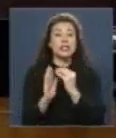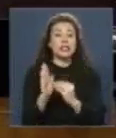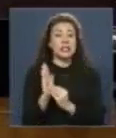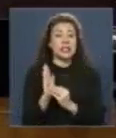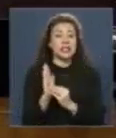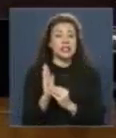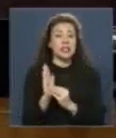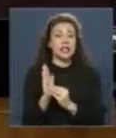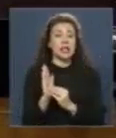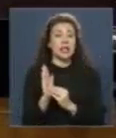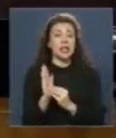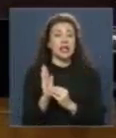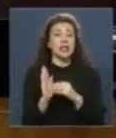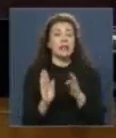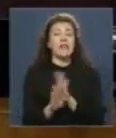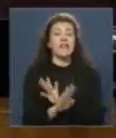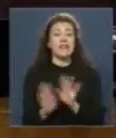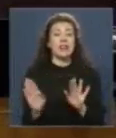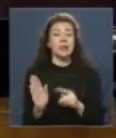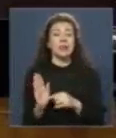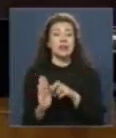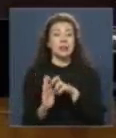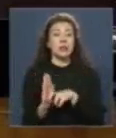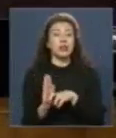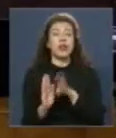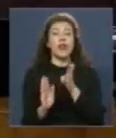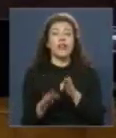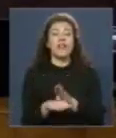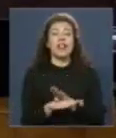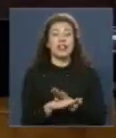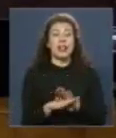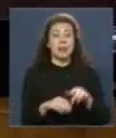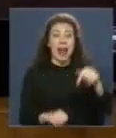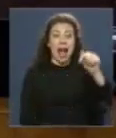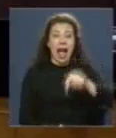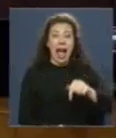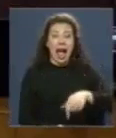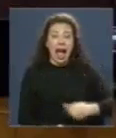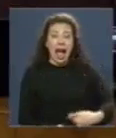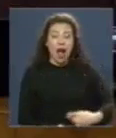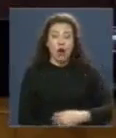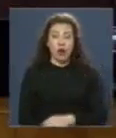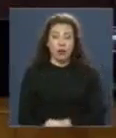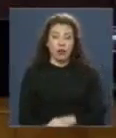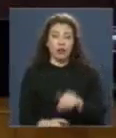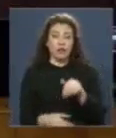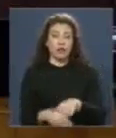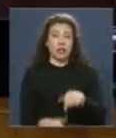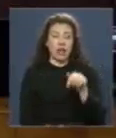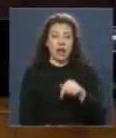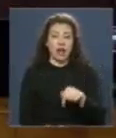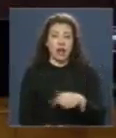vamos a cerrar porque este proyecto hay que terminarlo ahora y votarlo en el día de hoy.